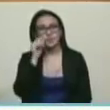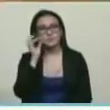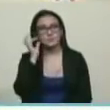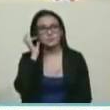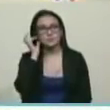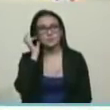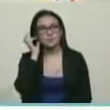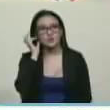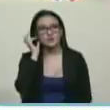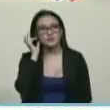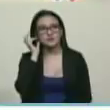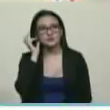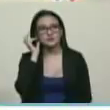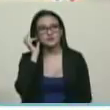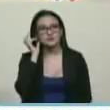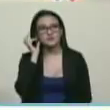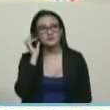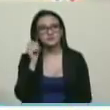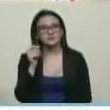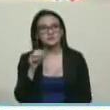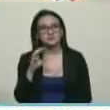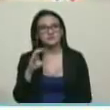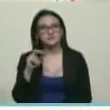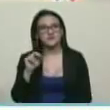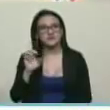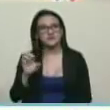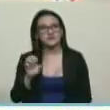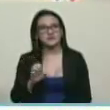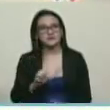mujeres del Poder Electoral,